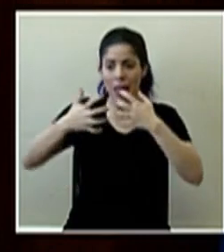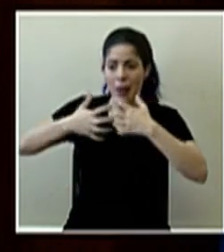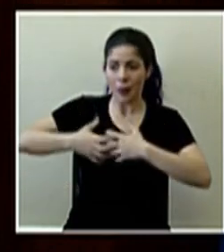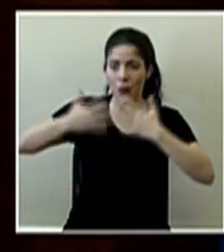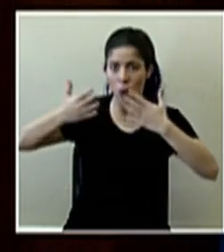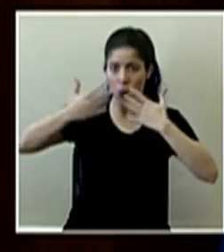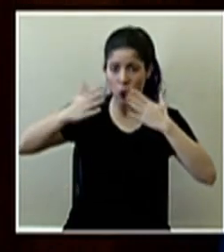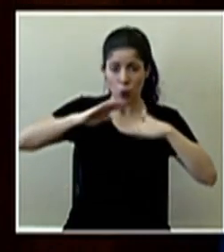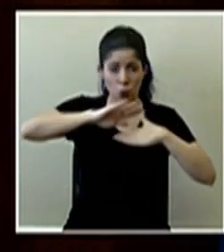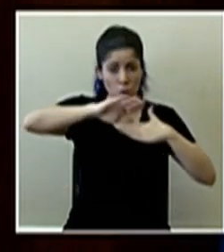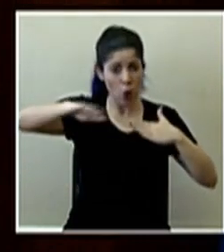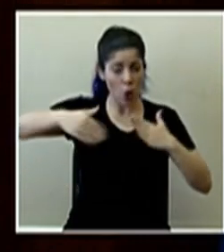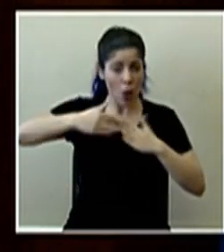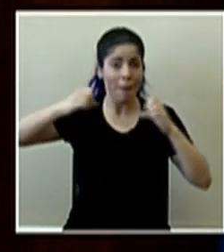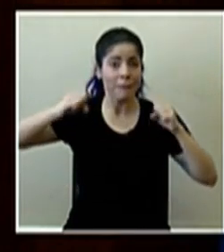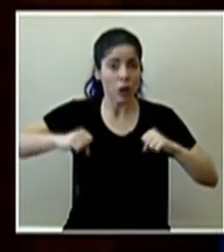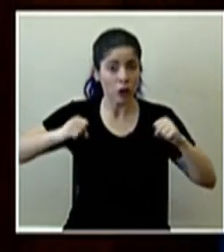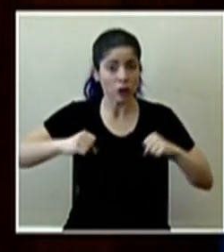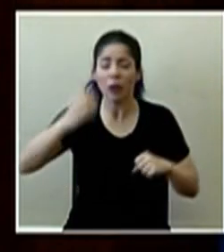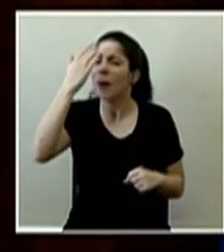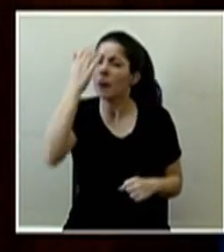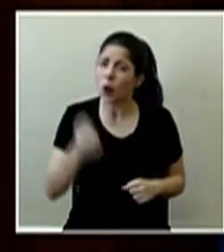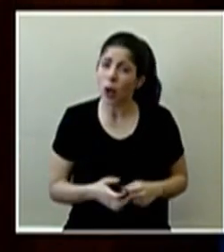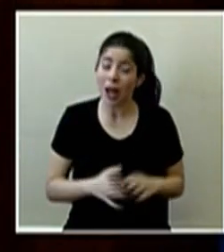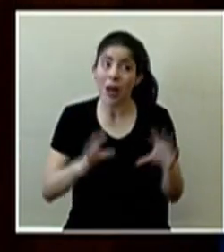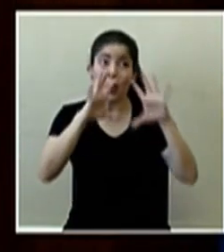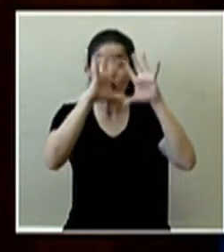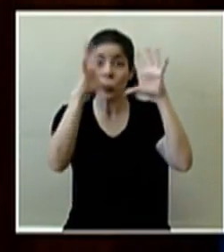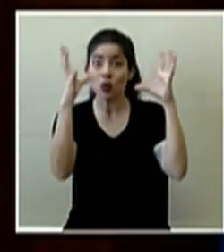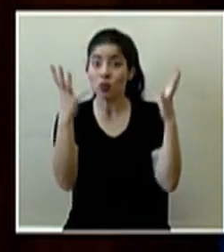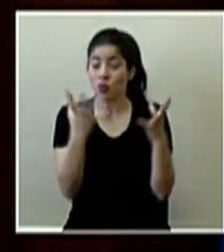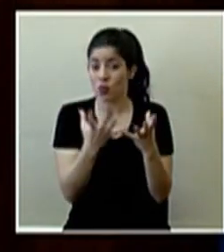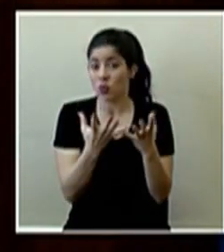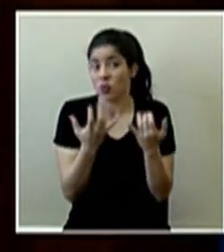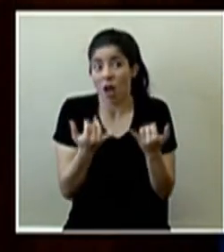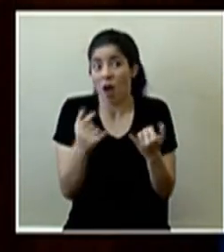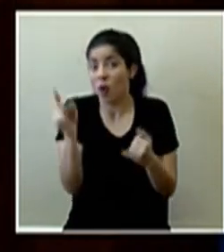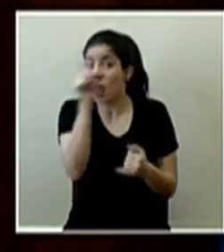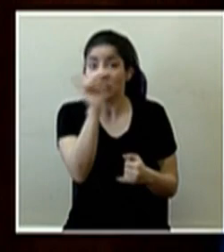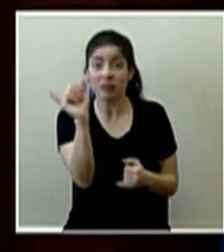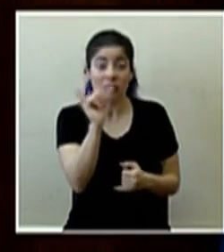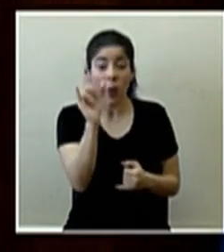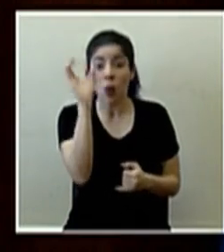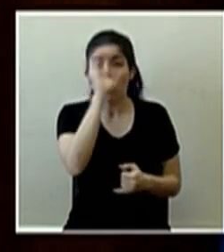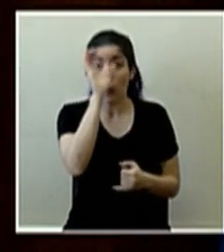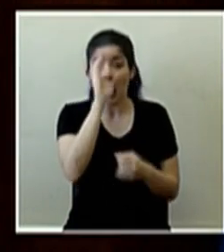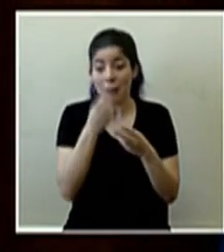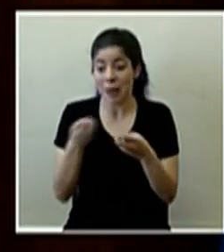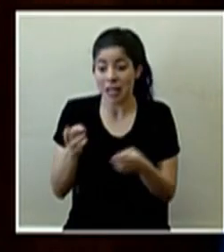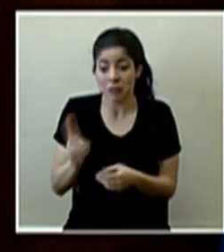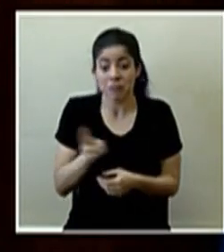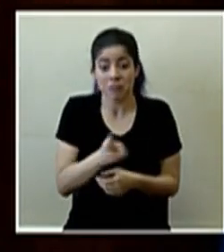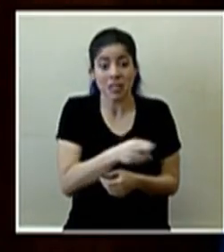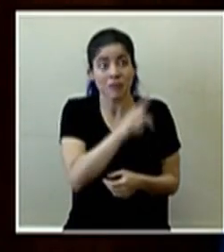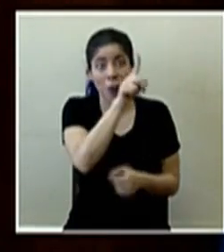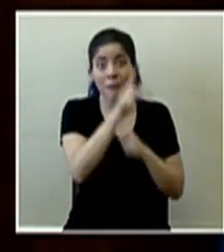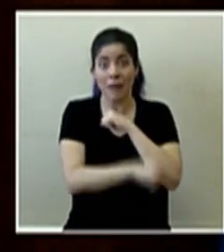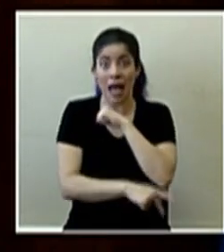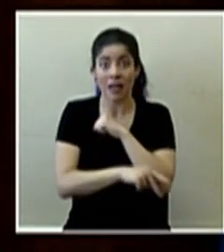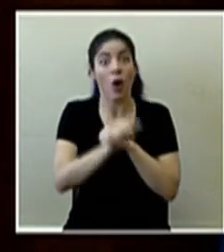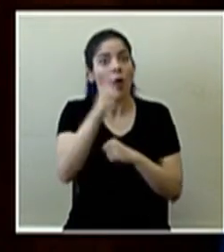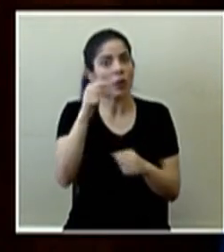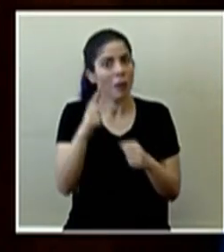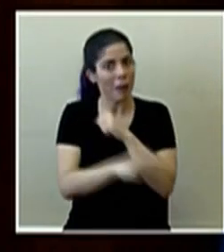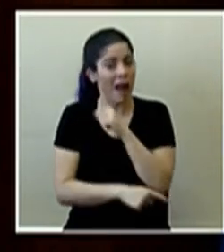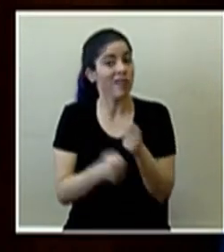la medida de lo posible, porque el mundo entero está buscando los mismos materiales y hay países con mucho